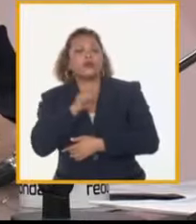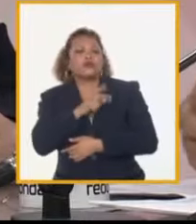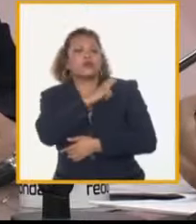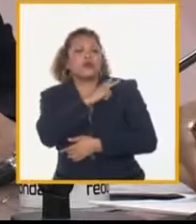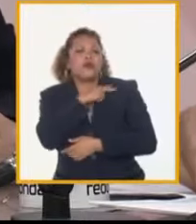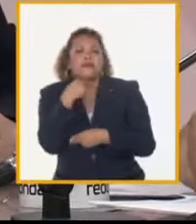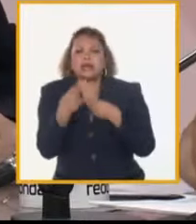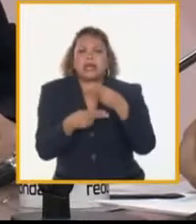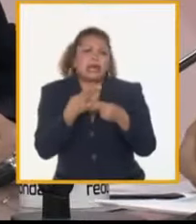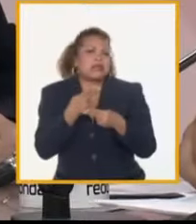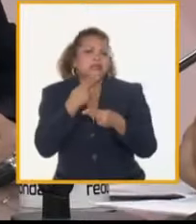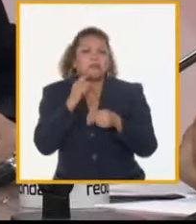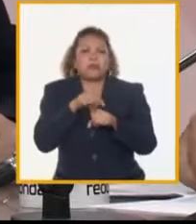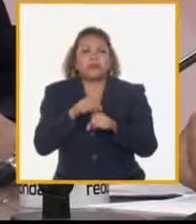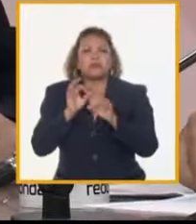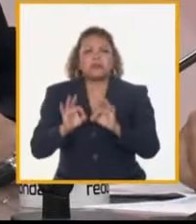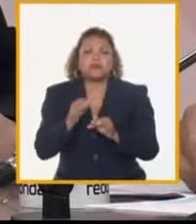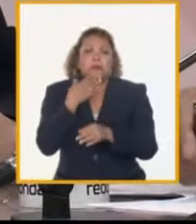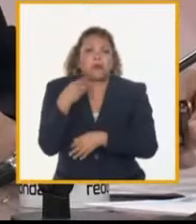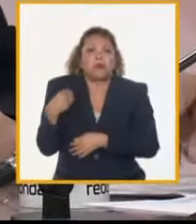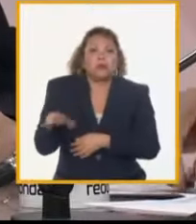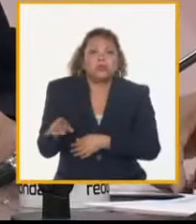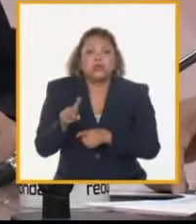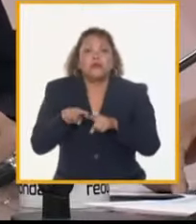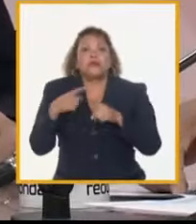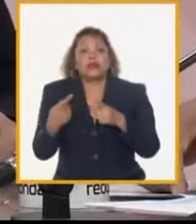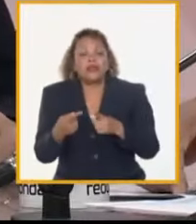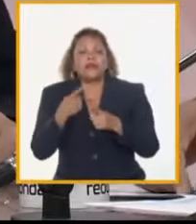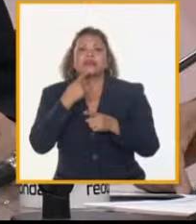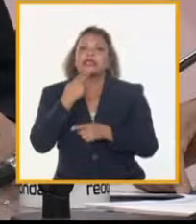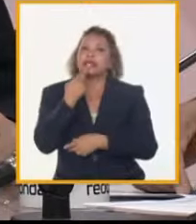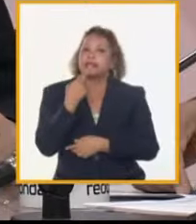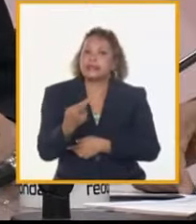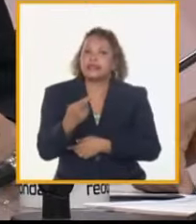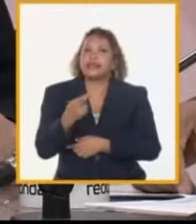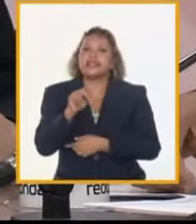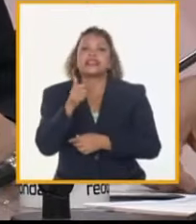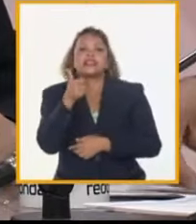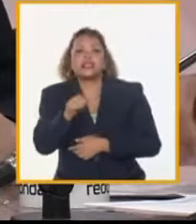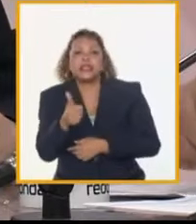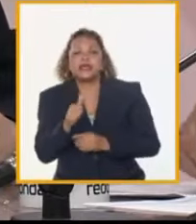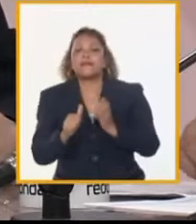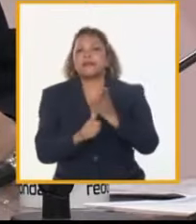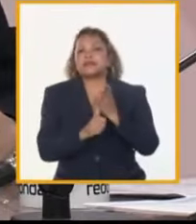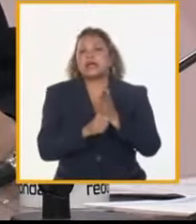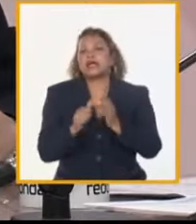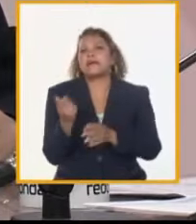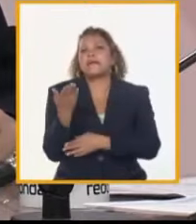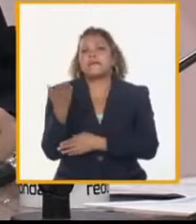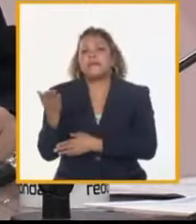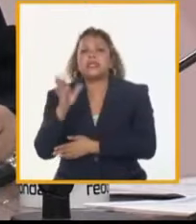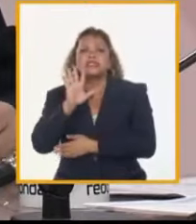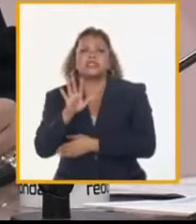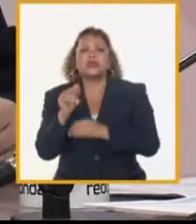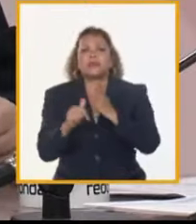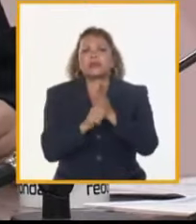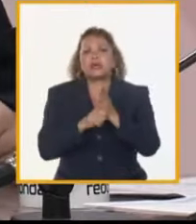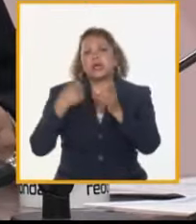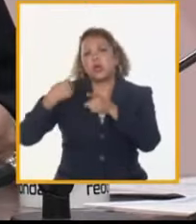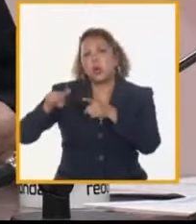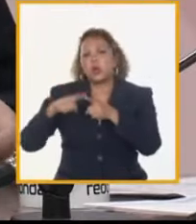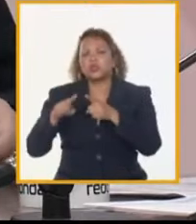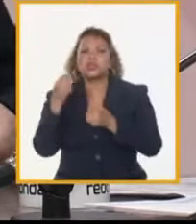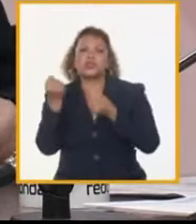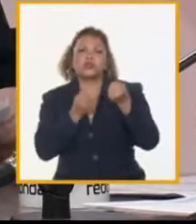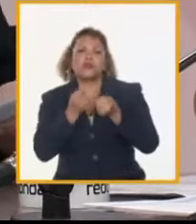En ocasiones está por gusto, pues usted ve bajarse para quedarse 10 pasajeros y solo piden 5, el resto es para el chofer en